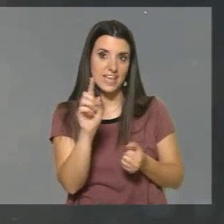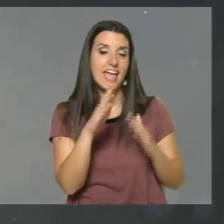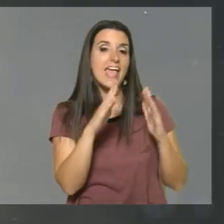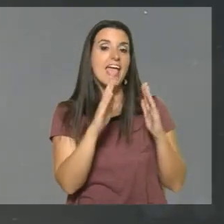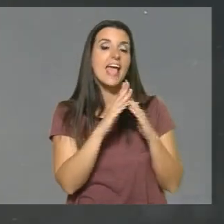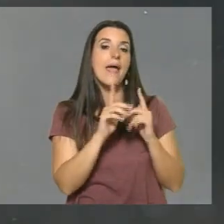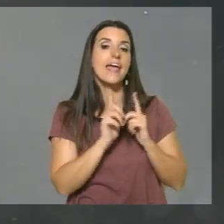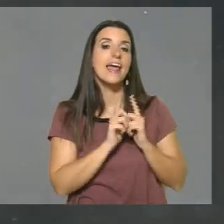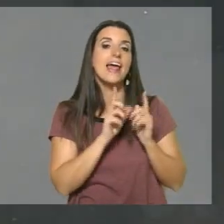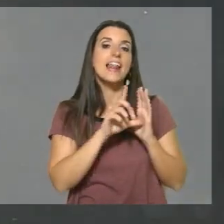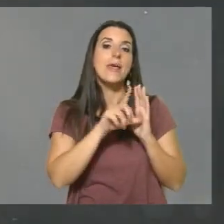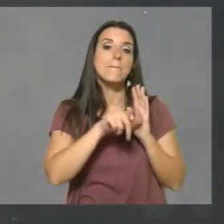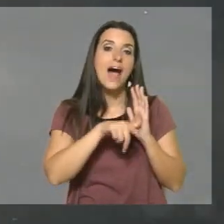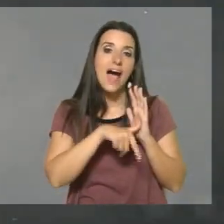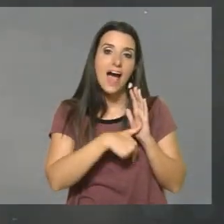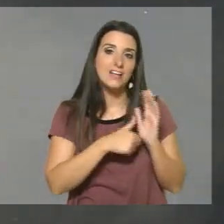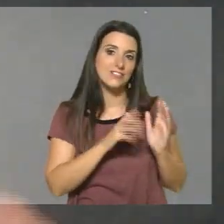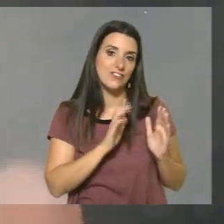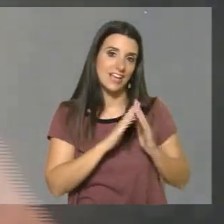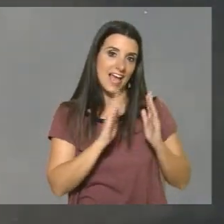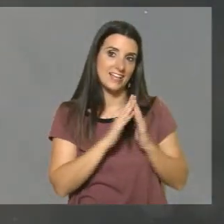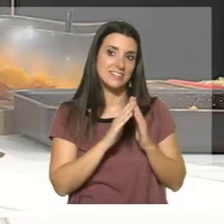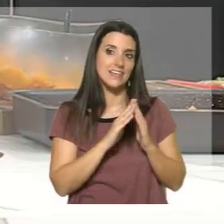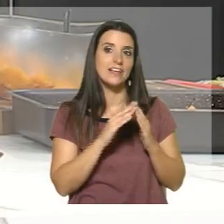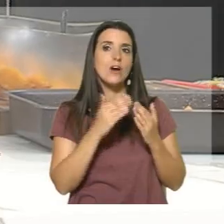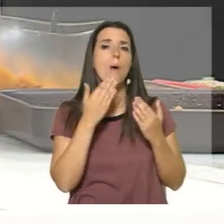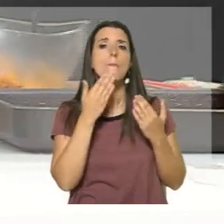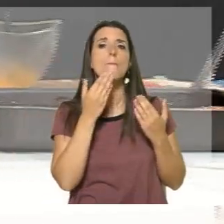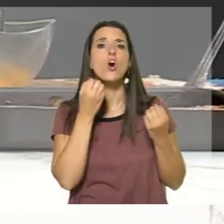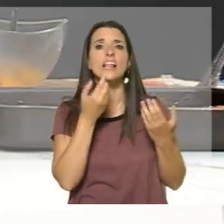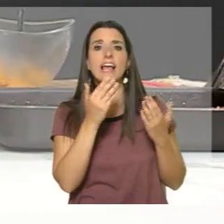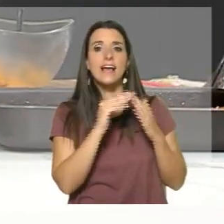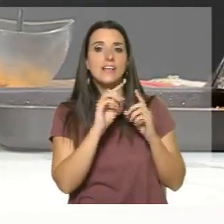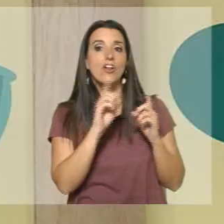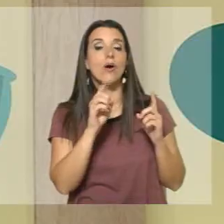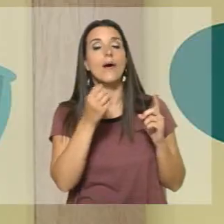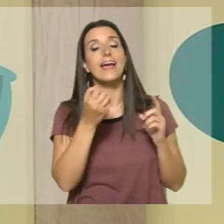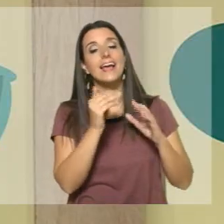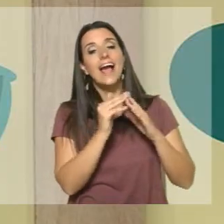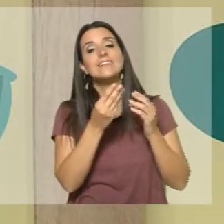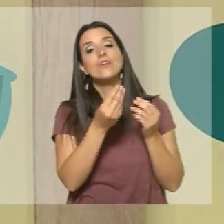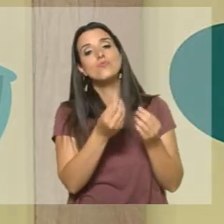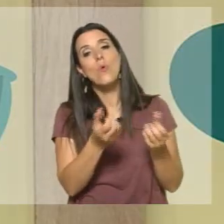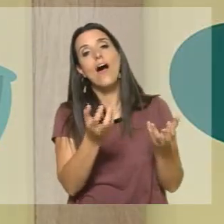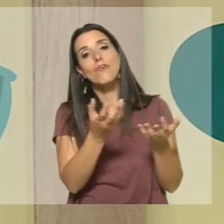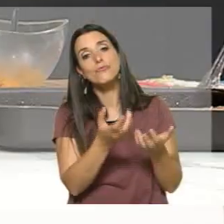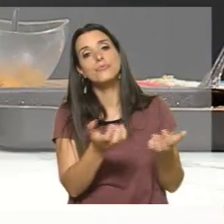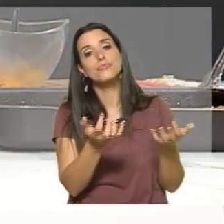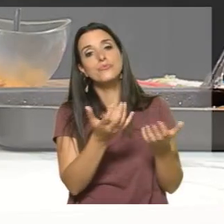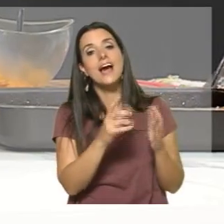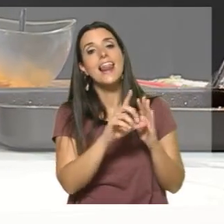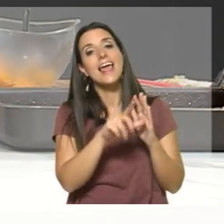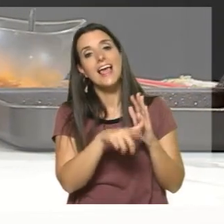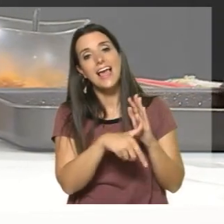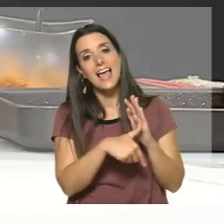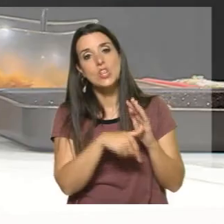Bien. Las preguntas, ¿por qué no lo haga así? ¿Cómo se Claro, que a fuego suavecito, prefiero, ¿verdad? Ah, fuego lento, el